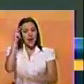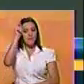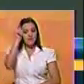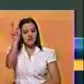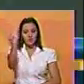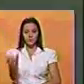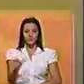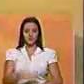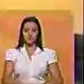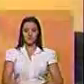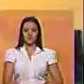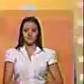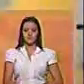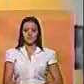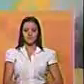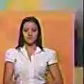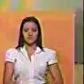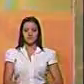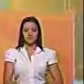Delgado.